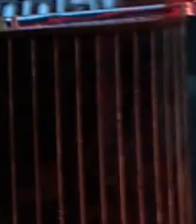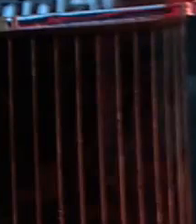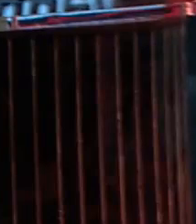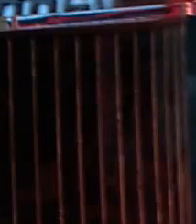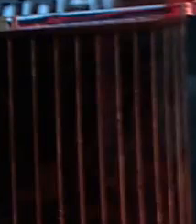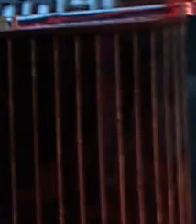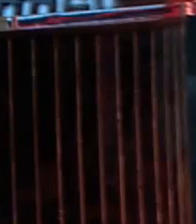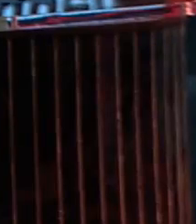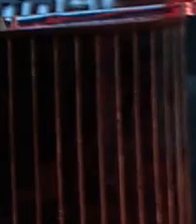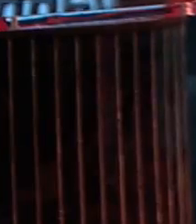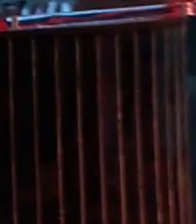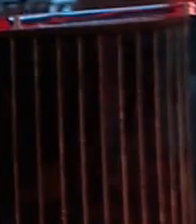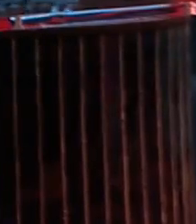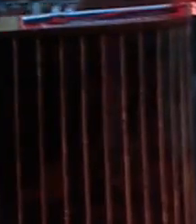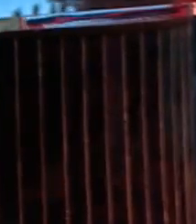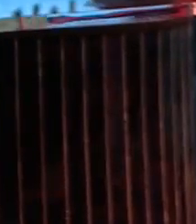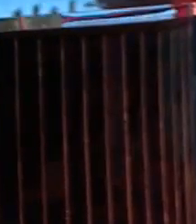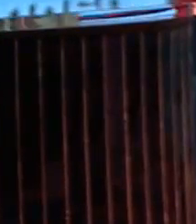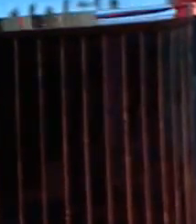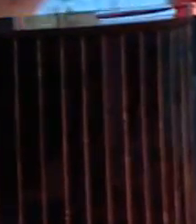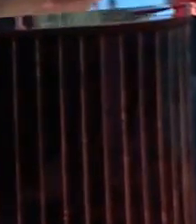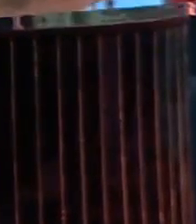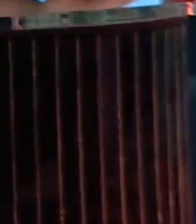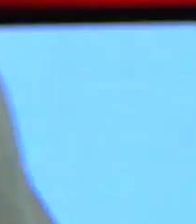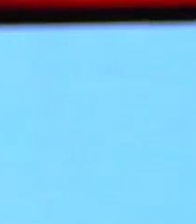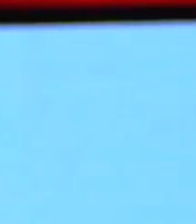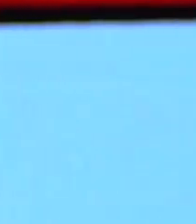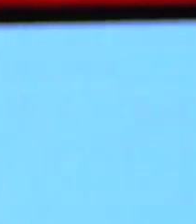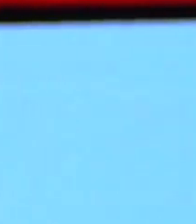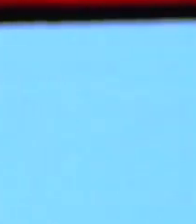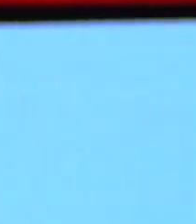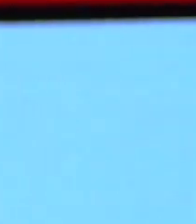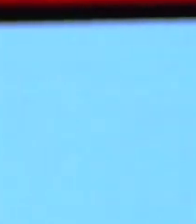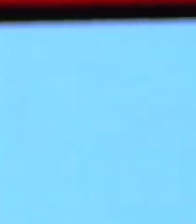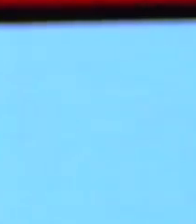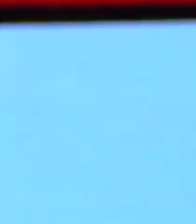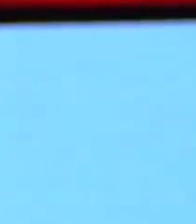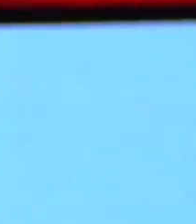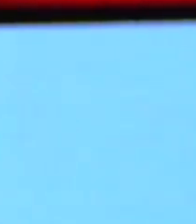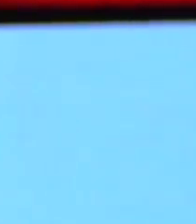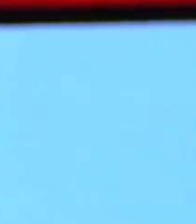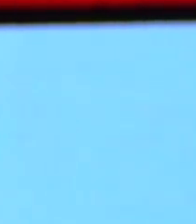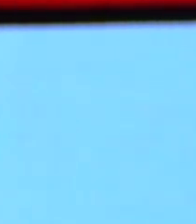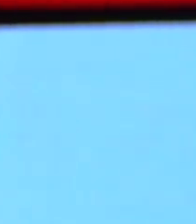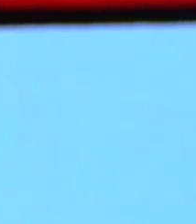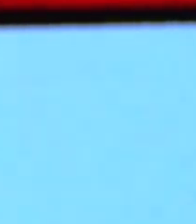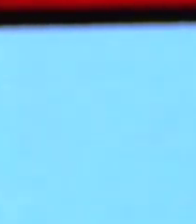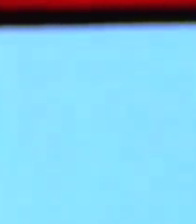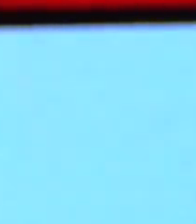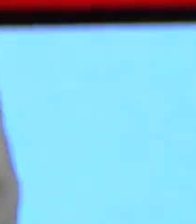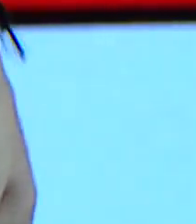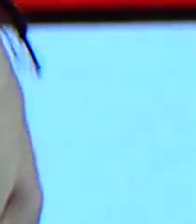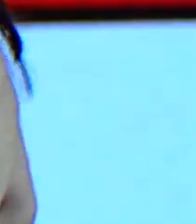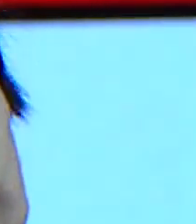vayan sabiendo de qué estamos hablando? Me encanta. Nombramos a los integrantes, ustedes ya se van a dar cuenta y van a decir, ah, esta banda es sello de calidad. Exactamente. ¿Por